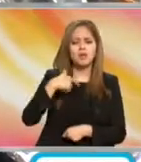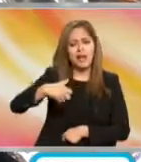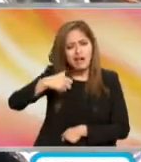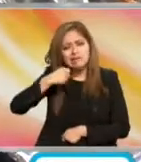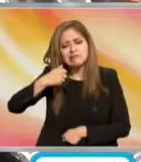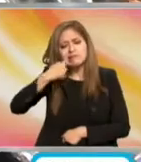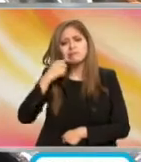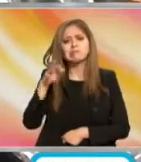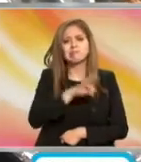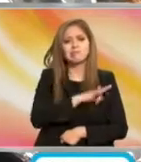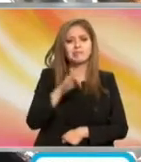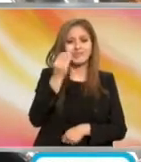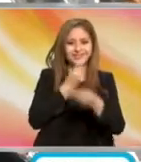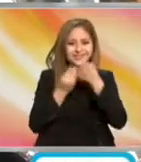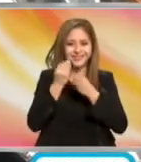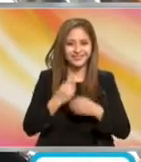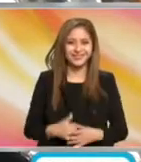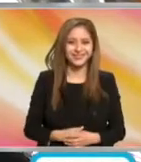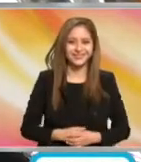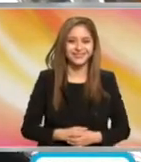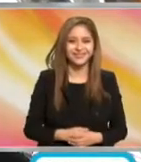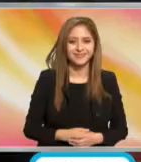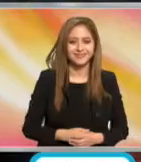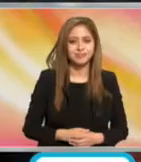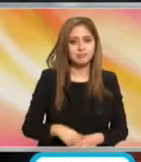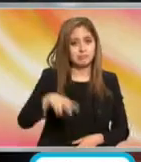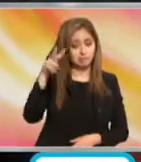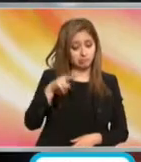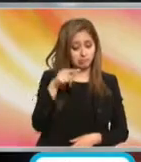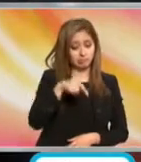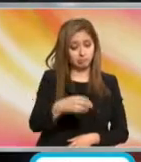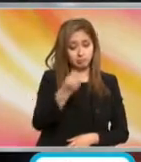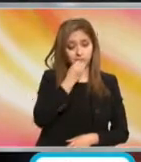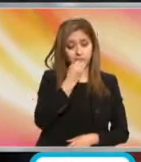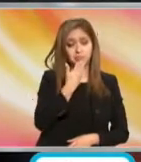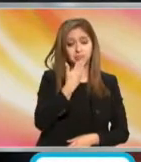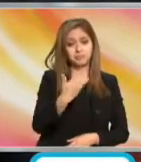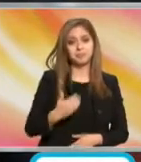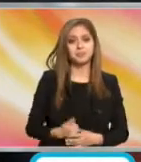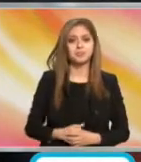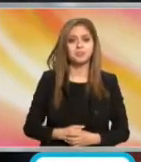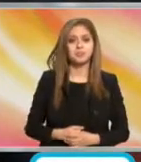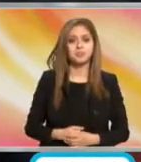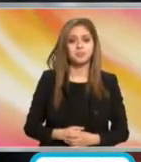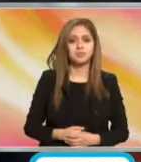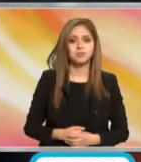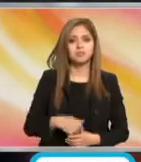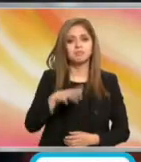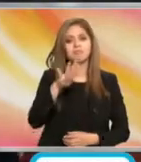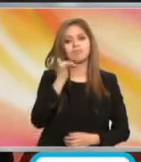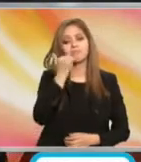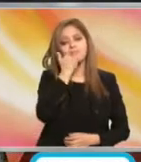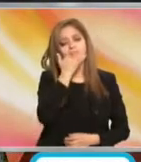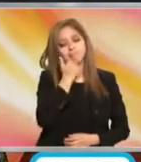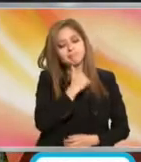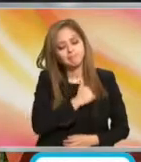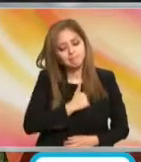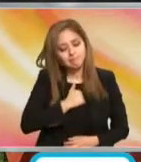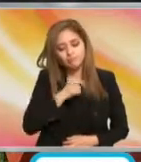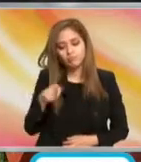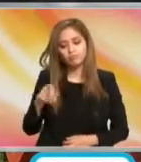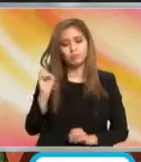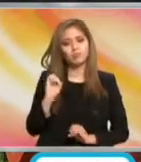mordidas, entonces Exactamente. es un buen alimento, mi chef. Oigan, y ya se Es una percataron. lástima que no vas a comer hoy, Sí, es Humberto. una